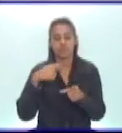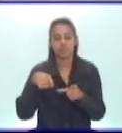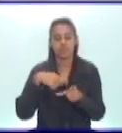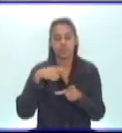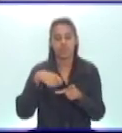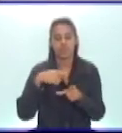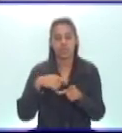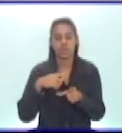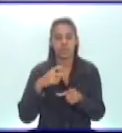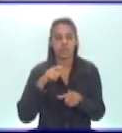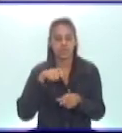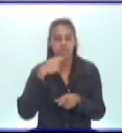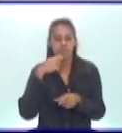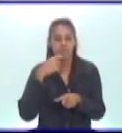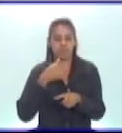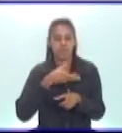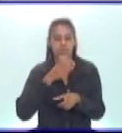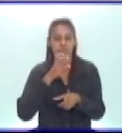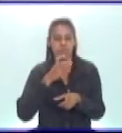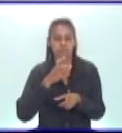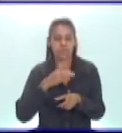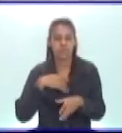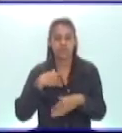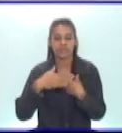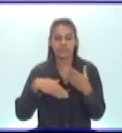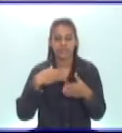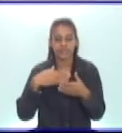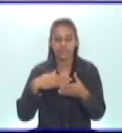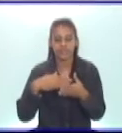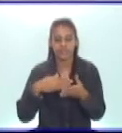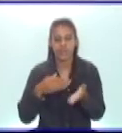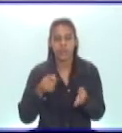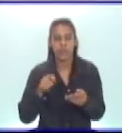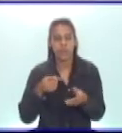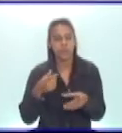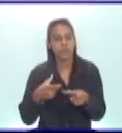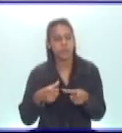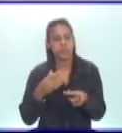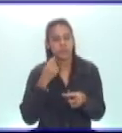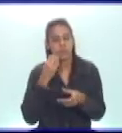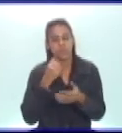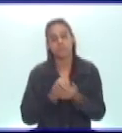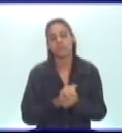hace también ruido, el ruido de los platos al fregar, etc.